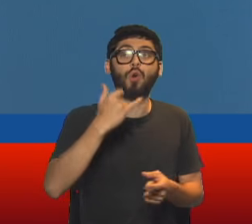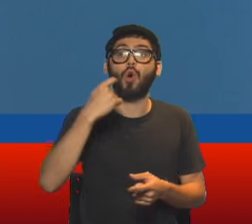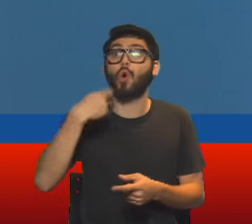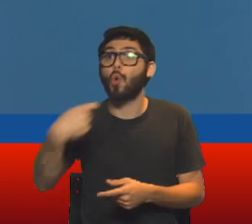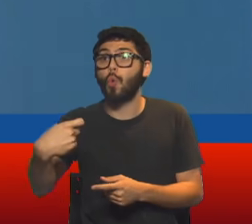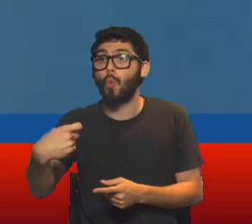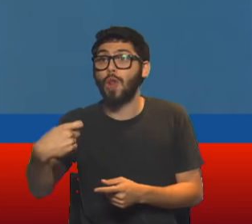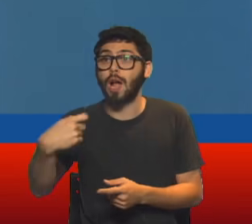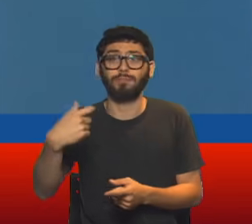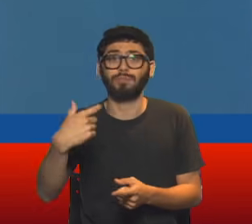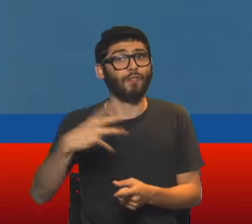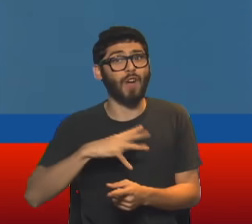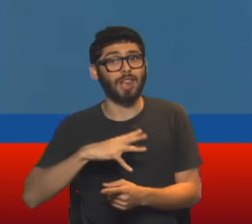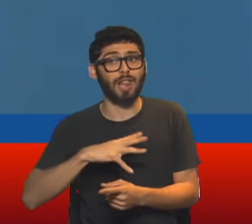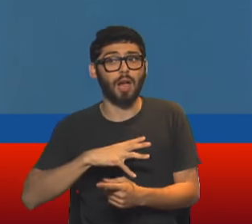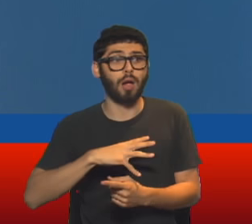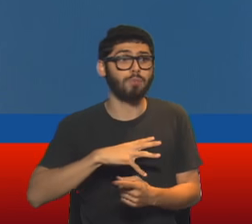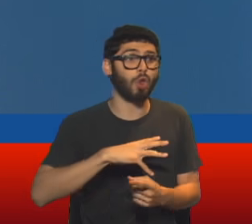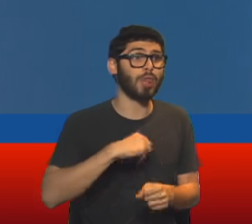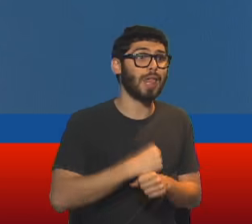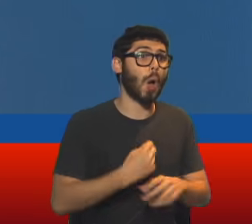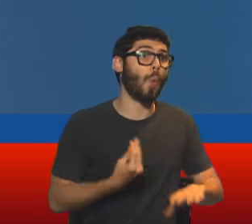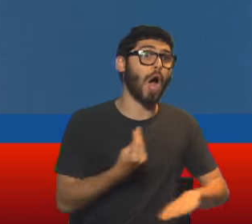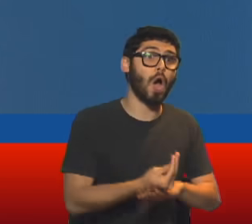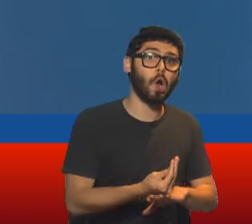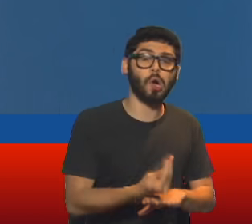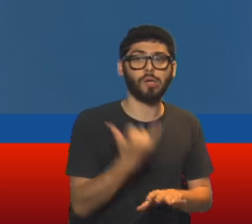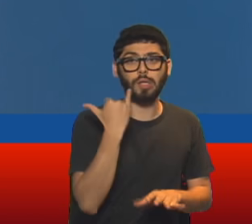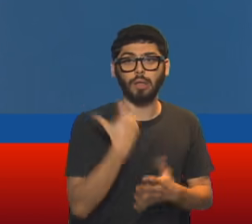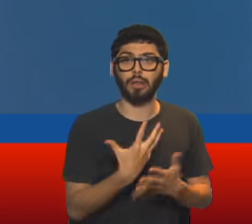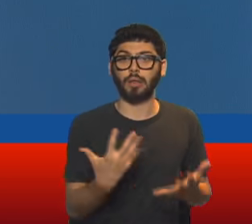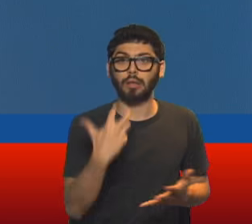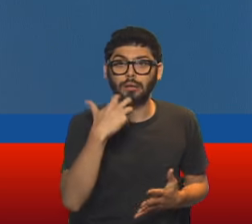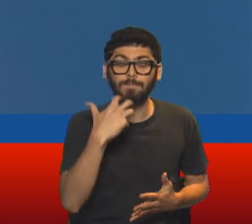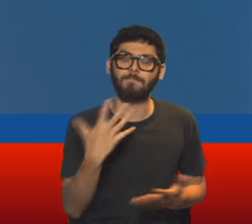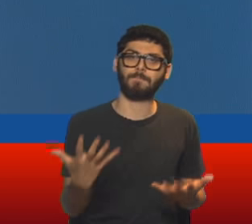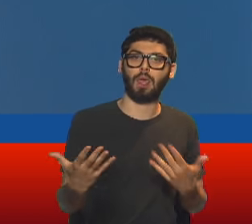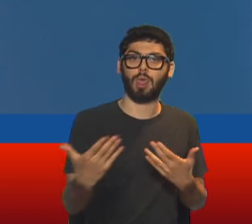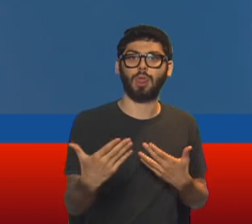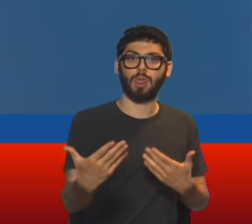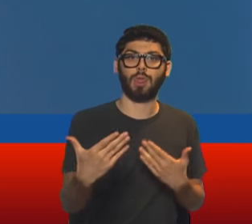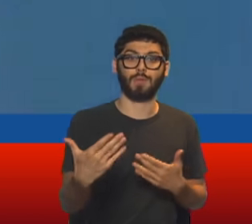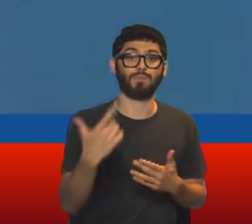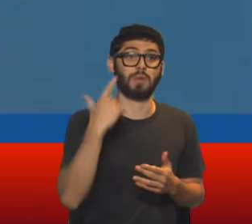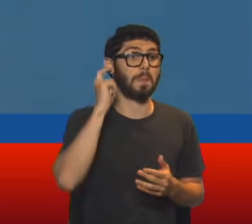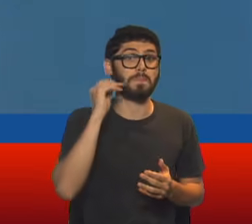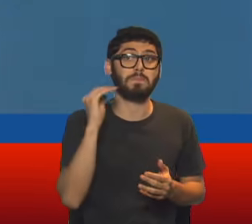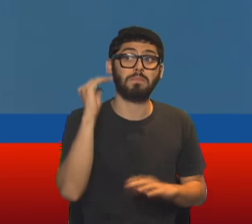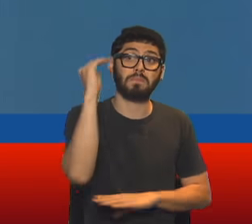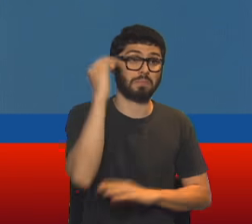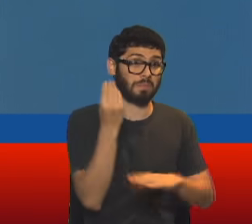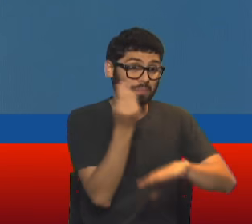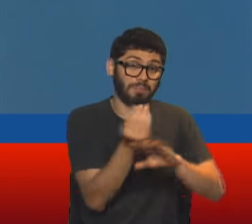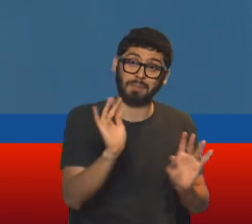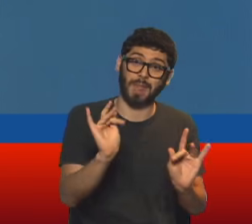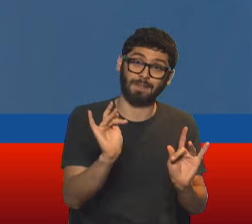los grandes para volver a incorporarse al mercado formal de trabajo porque todos sabemos que mientras más grandes es más complicado entonces lo